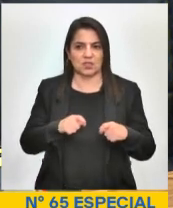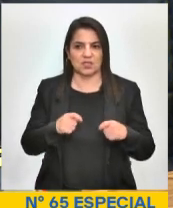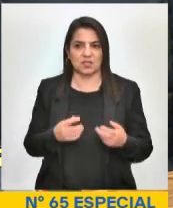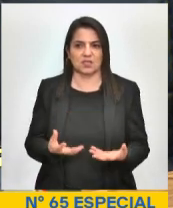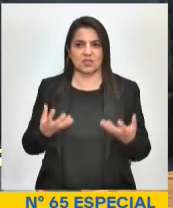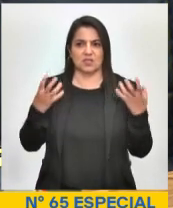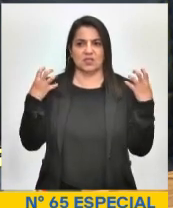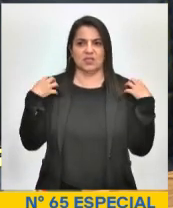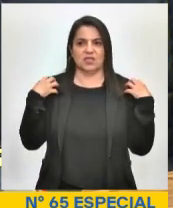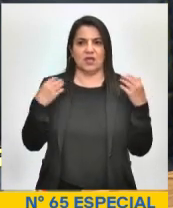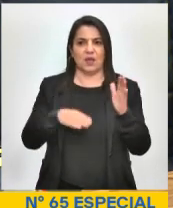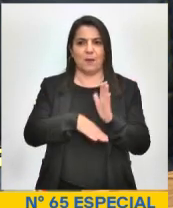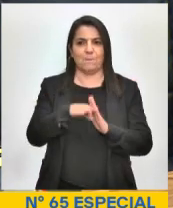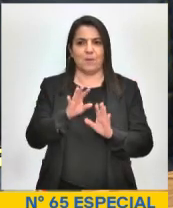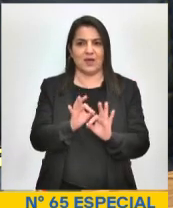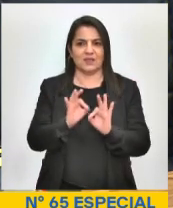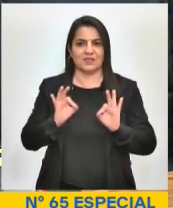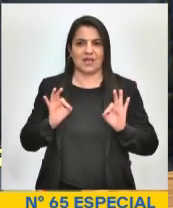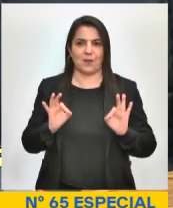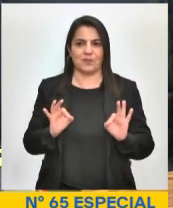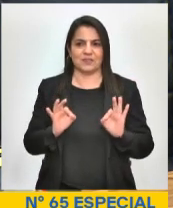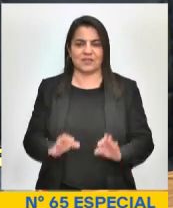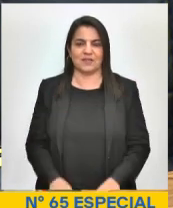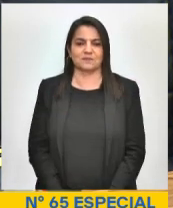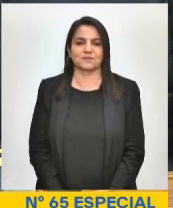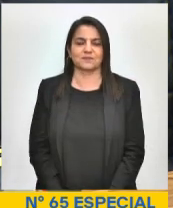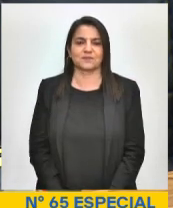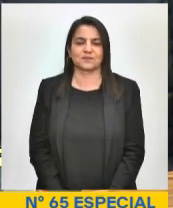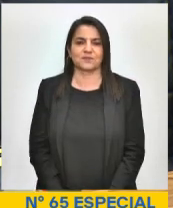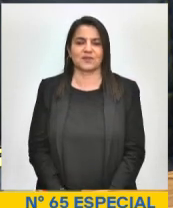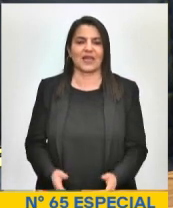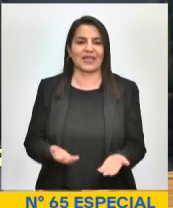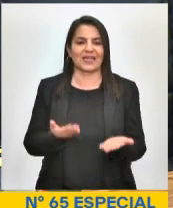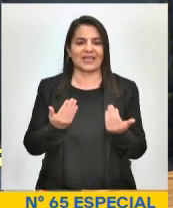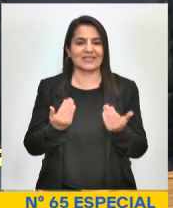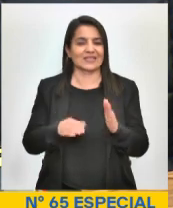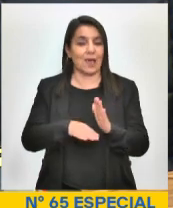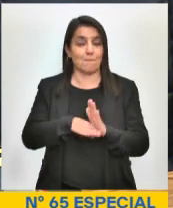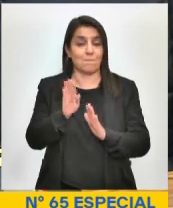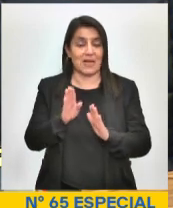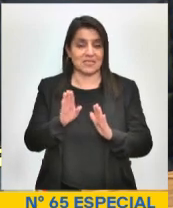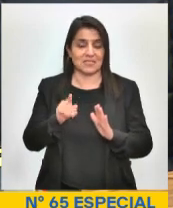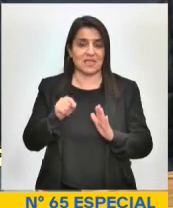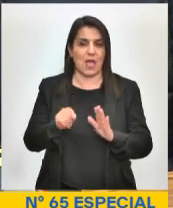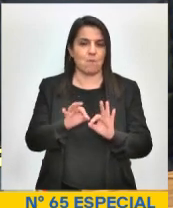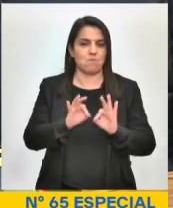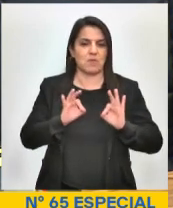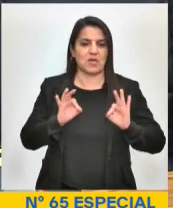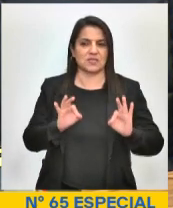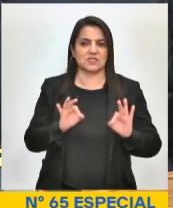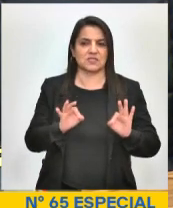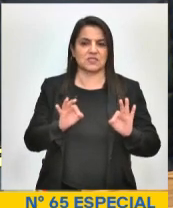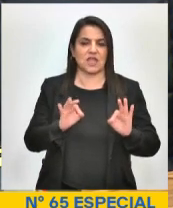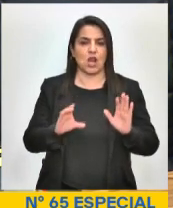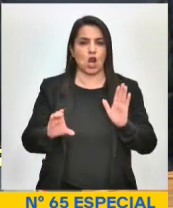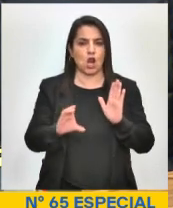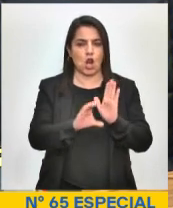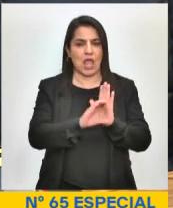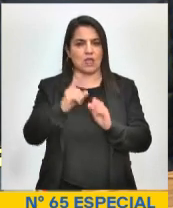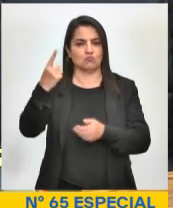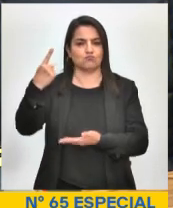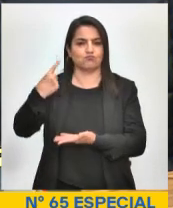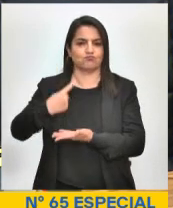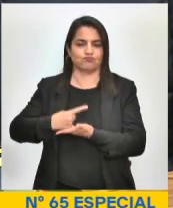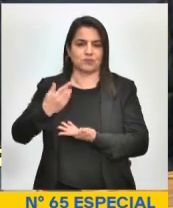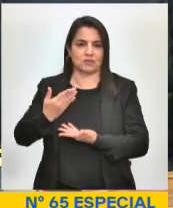más extraordinarias y que requiere mayor ponderación por parte de esta Cámara y que nos ordena la Constitución y la ley en ejercicio